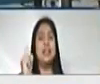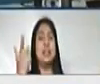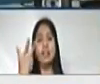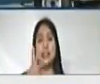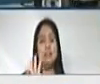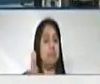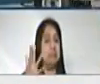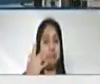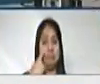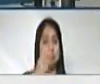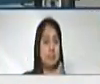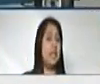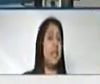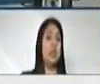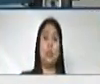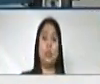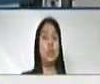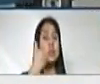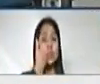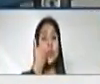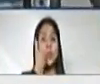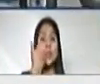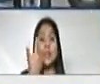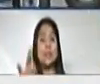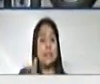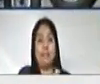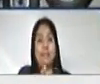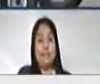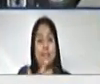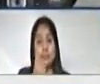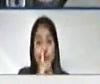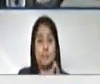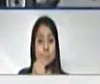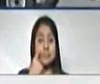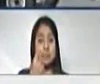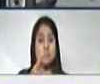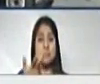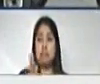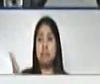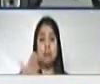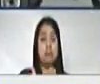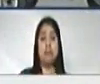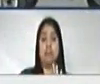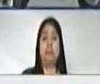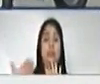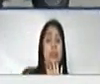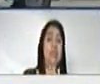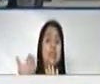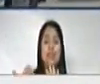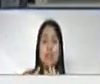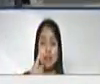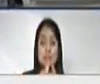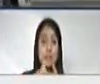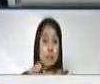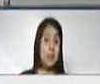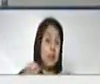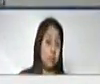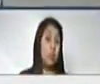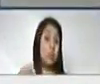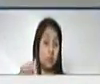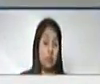vacuna AstraZeneca que han sido trasladadas este día a suelo guatemalteco para continuar con el proceso de